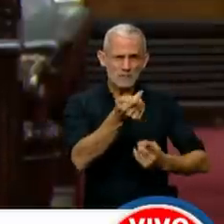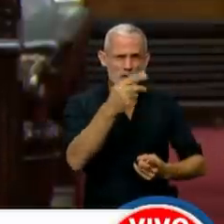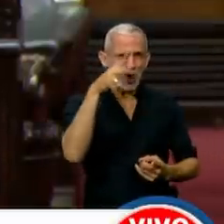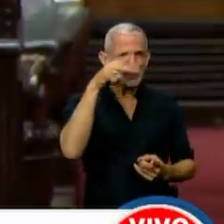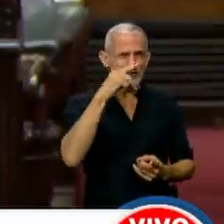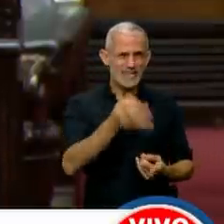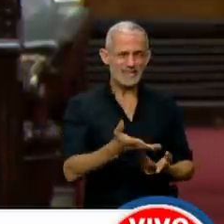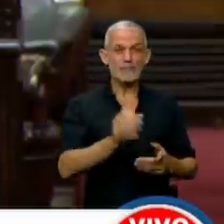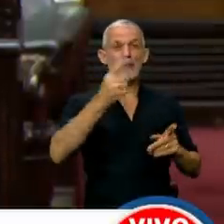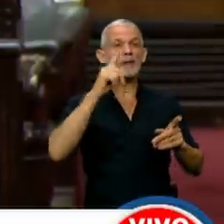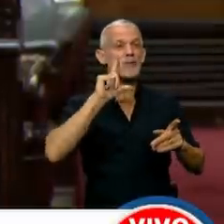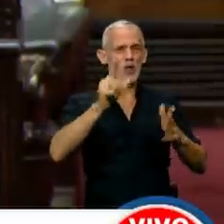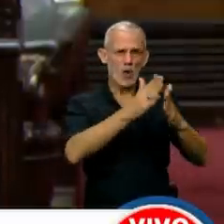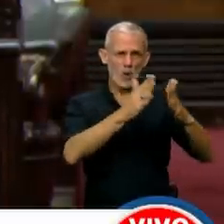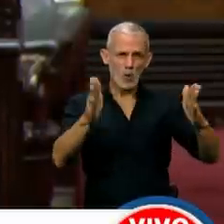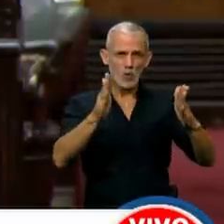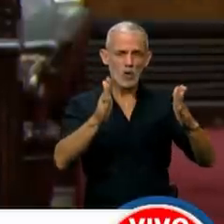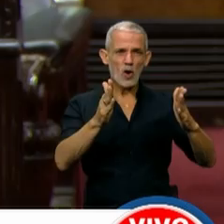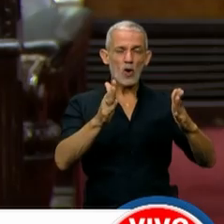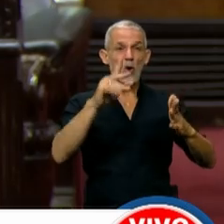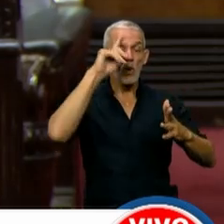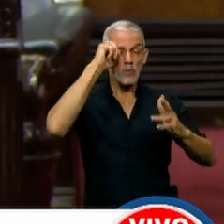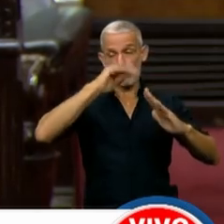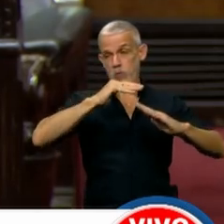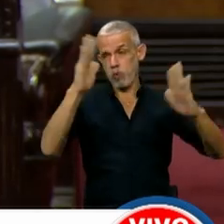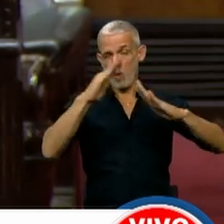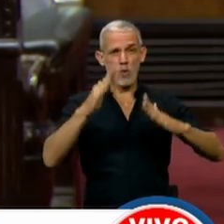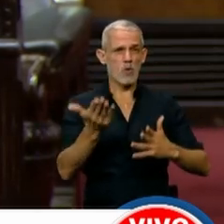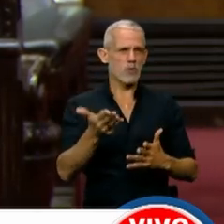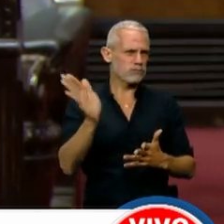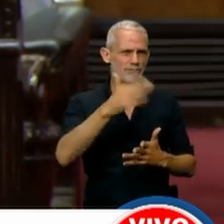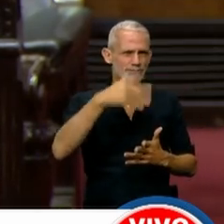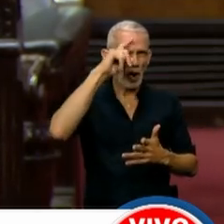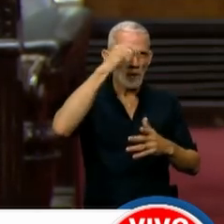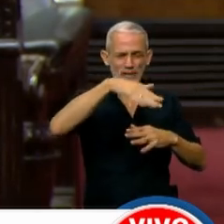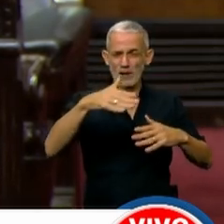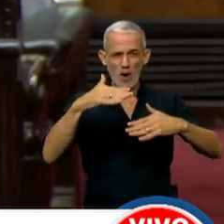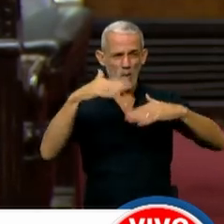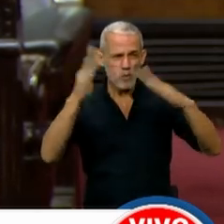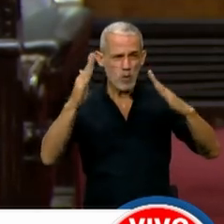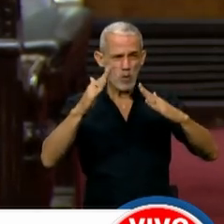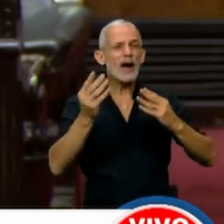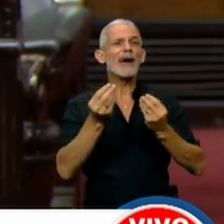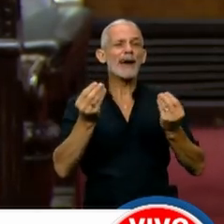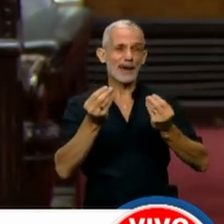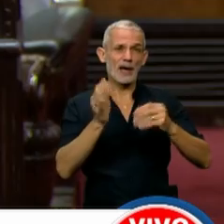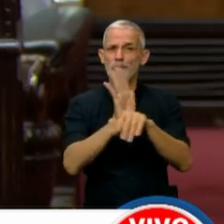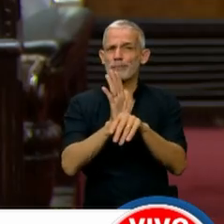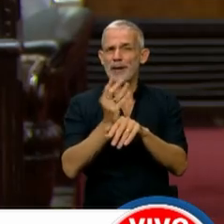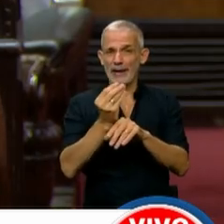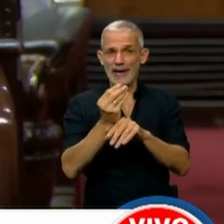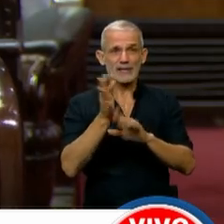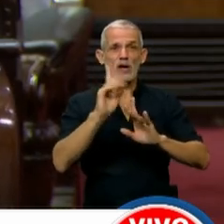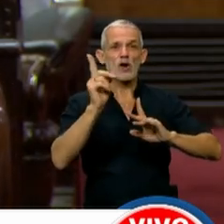el primero de julio del 2020 estallaba el sistema colapsa va totalmente colapsar sistema quiere decir